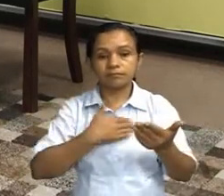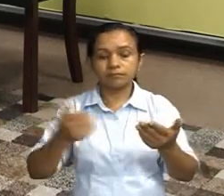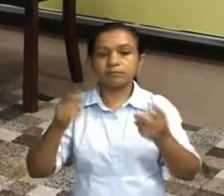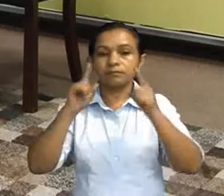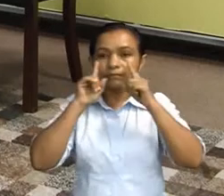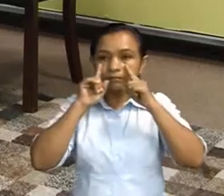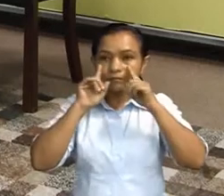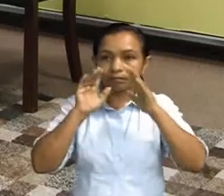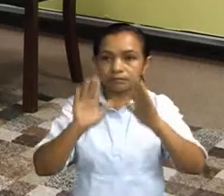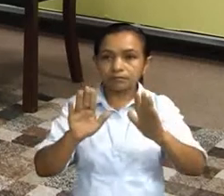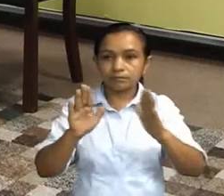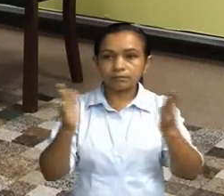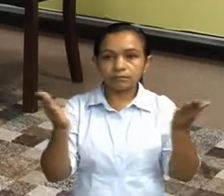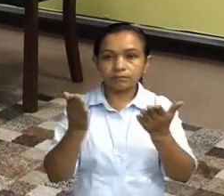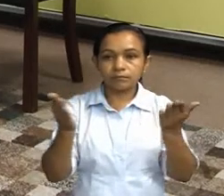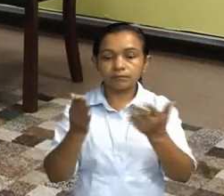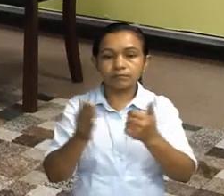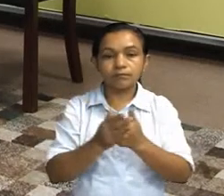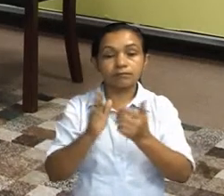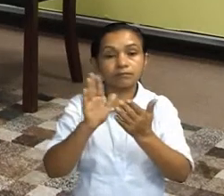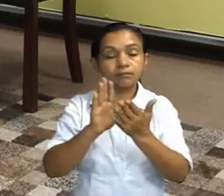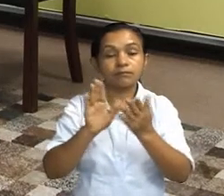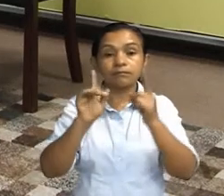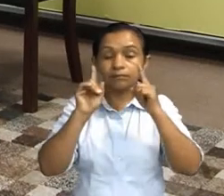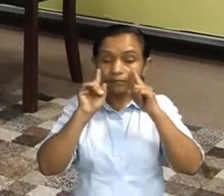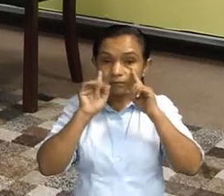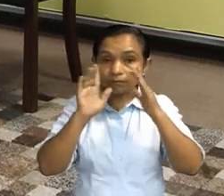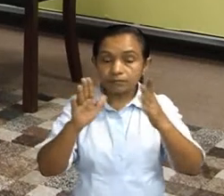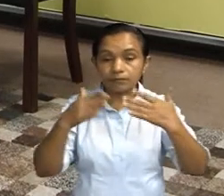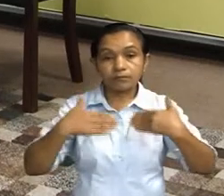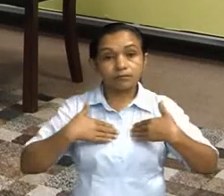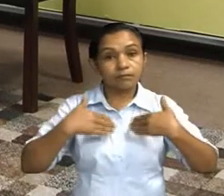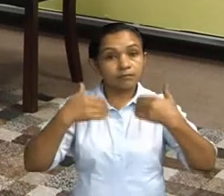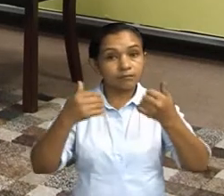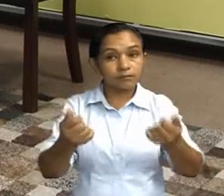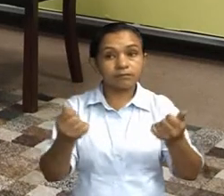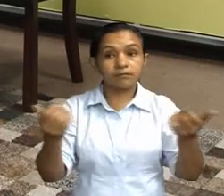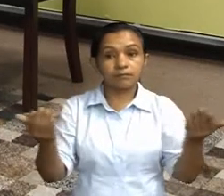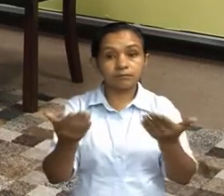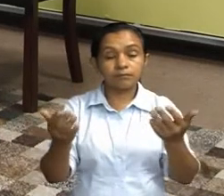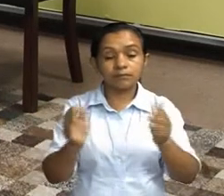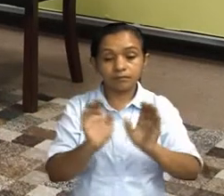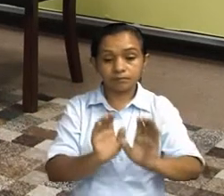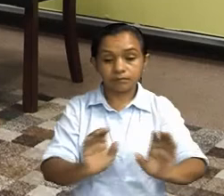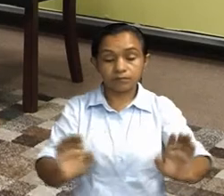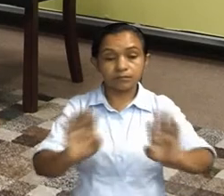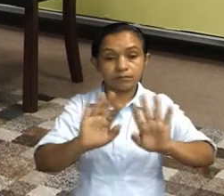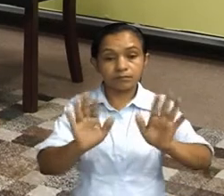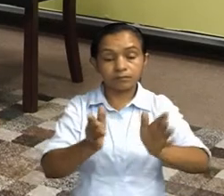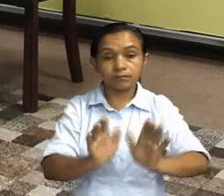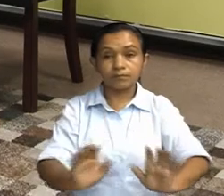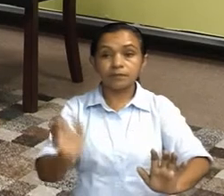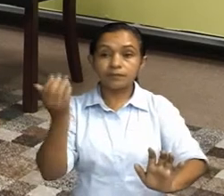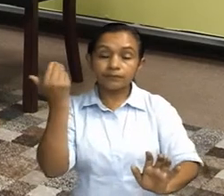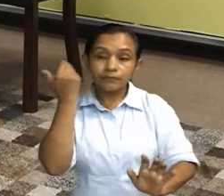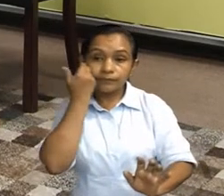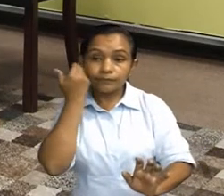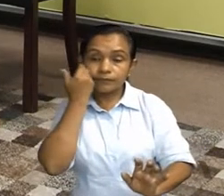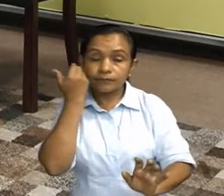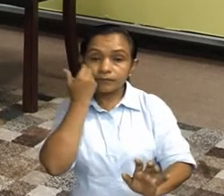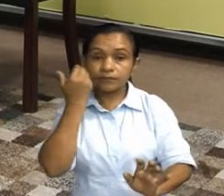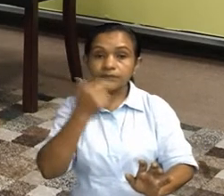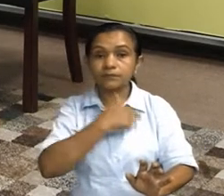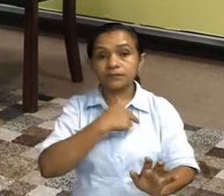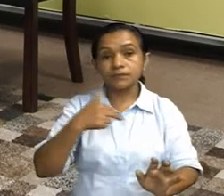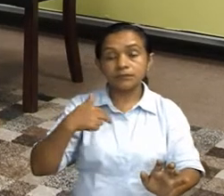prevenir. Prevenir, ¿verdad? Como es, lo dice el programa, es salud. Sí. De hecho, en las niñas que tienen esta predisposición, lo que se